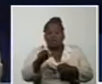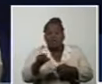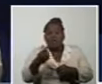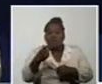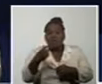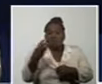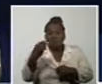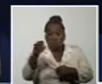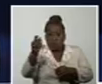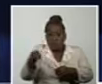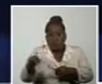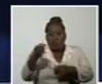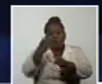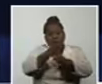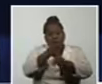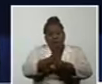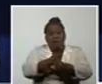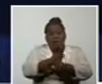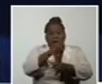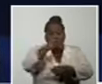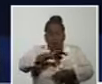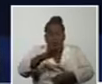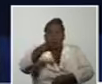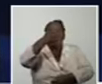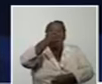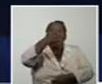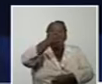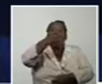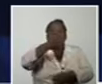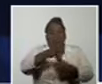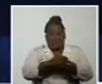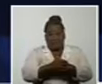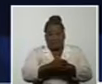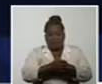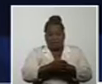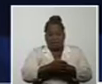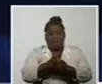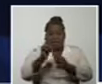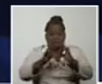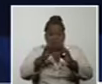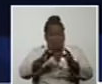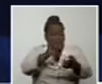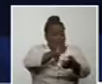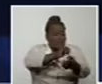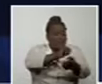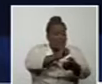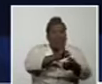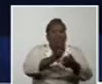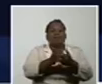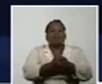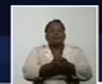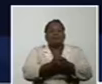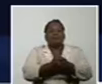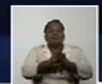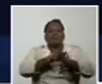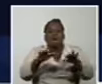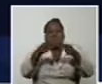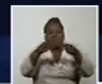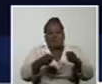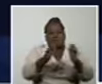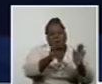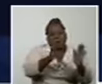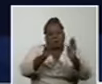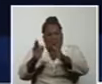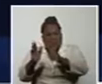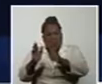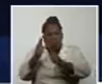personas, de muchos niños, pues sí se ha decidido prolongar. O sea, no se va a